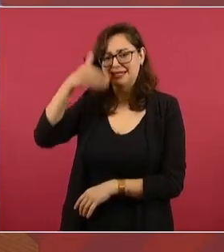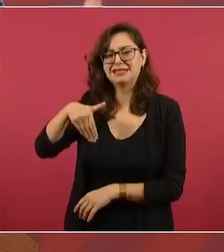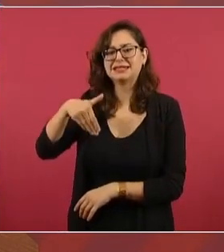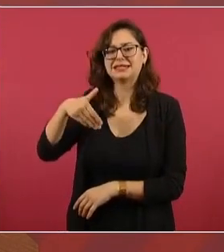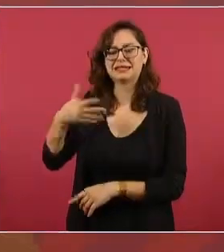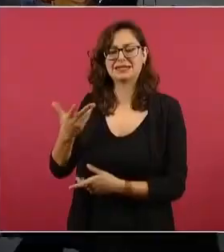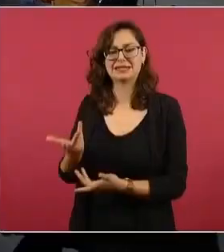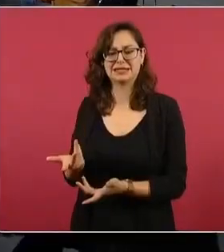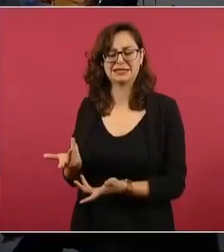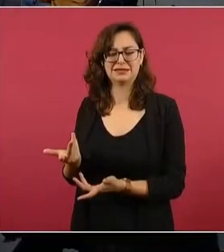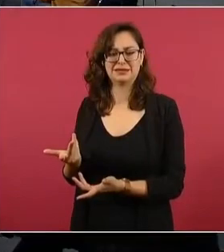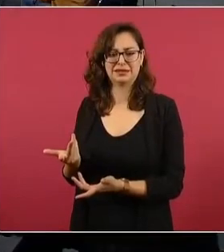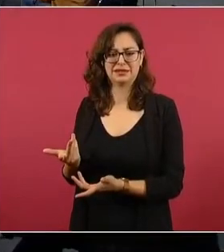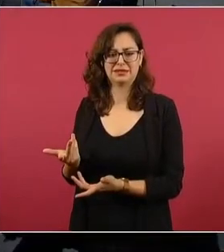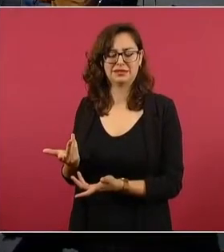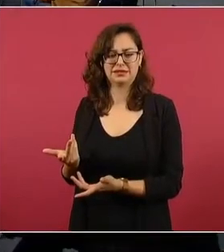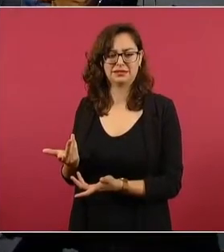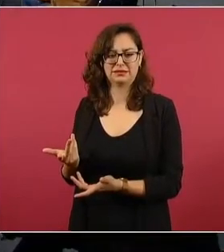Aquí, en